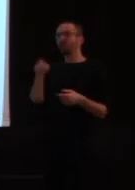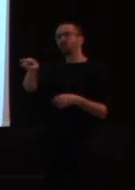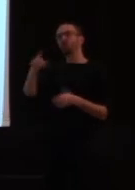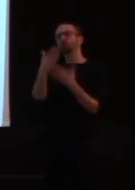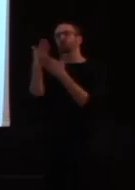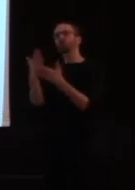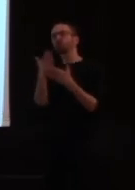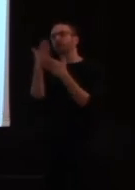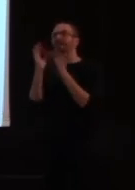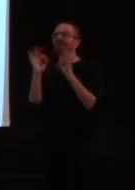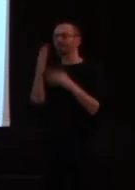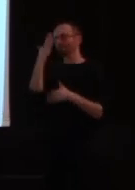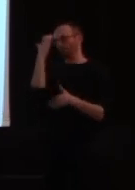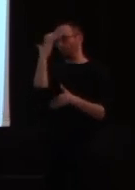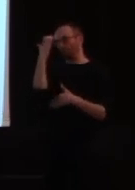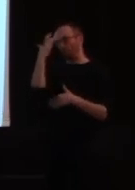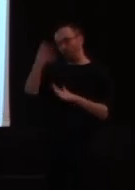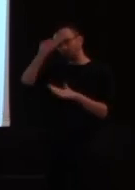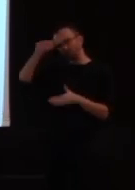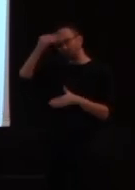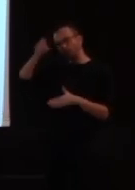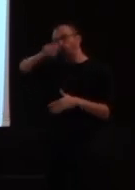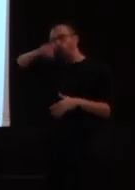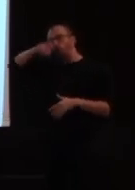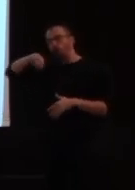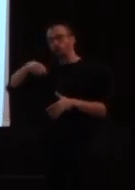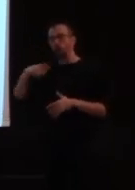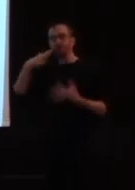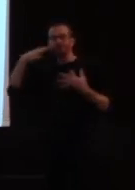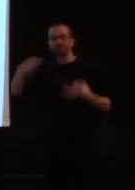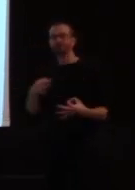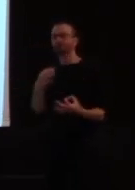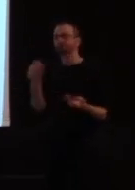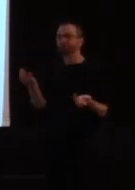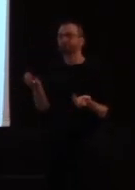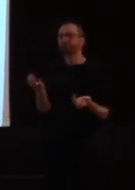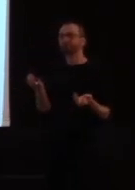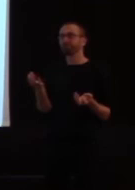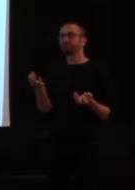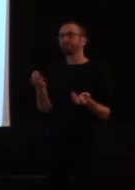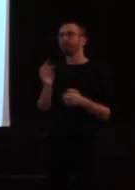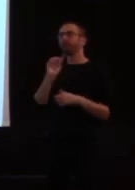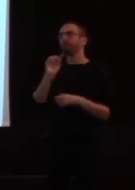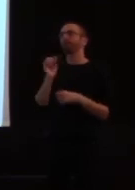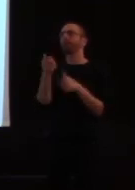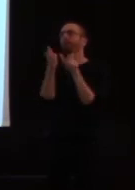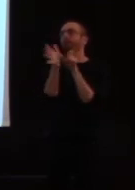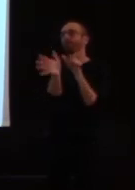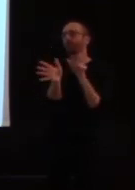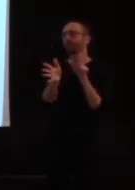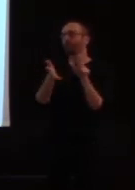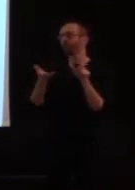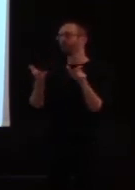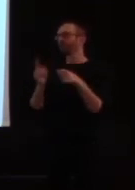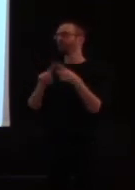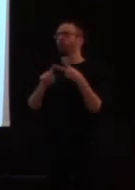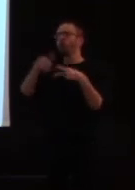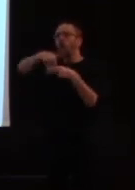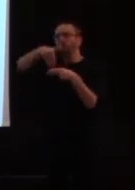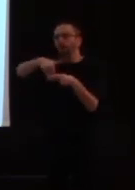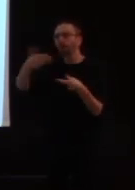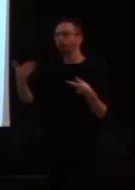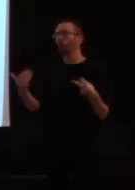dicen. Insisto en ello. Estudian de memoria definiciones, estudian de memoria